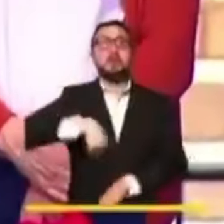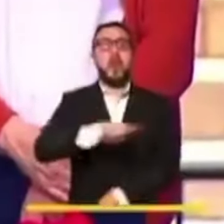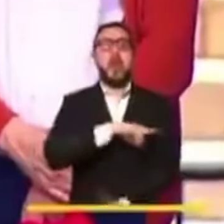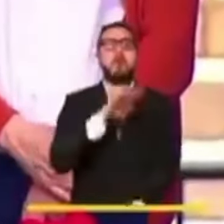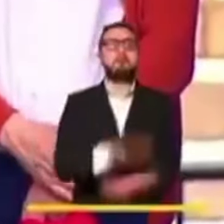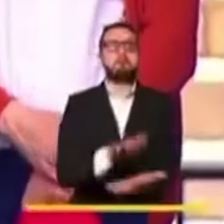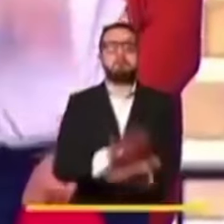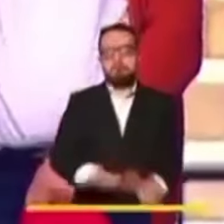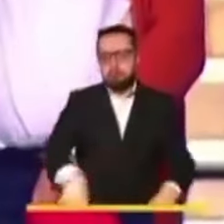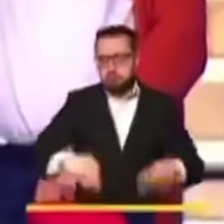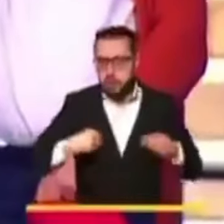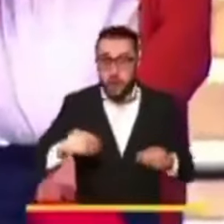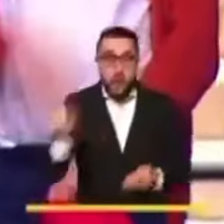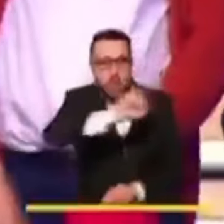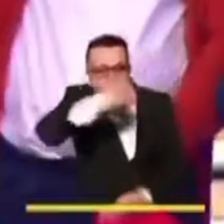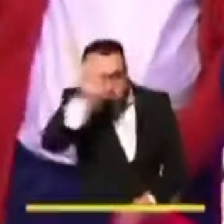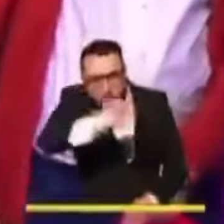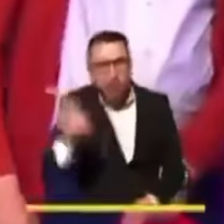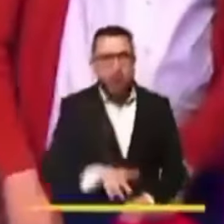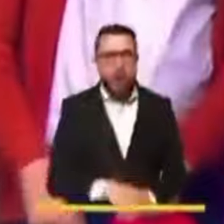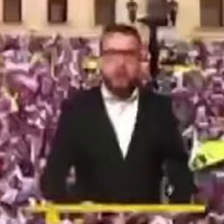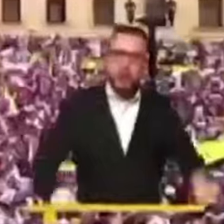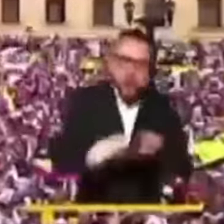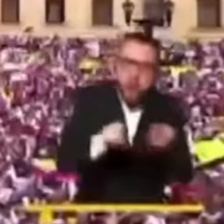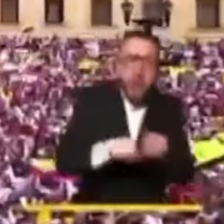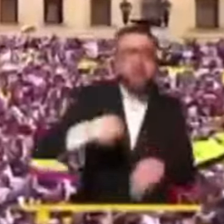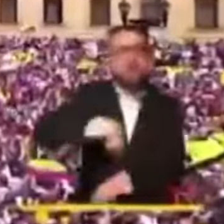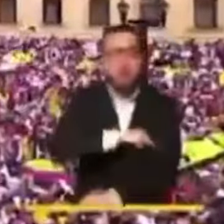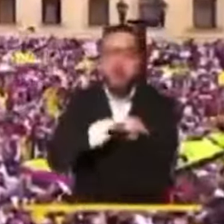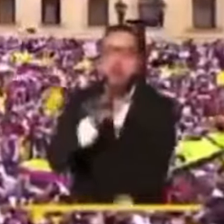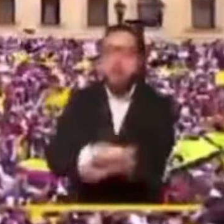morir, como no vamos a dejar morir